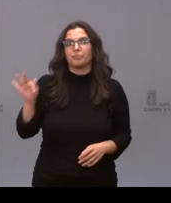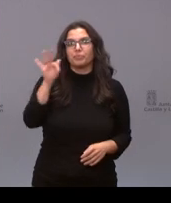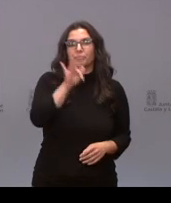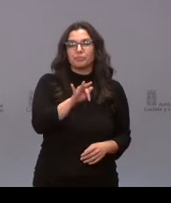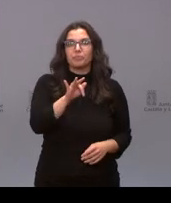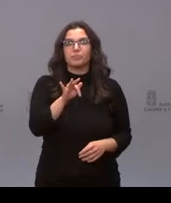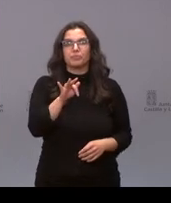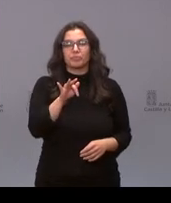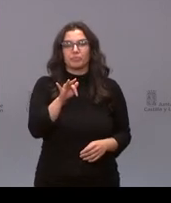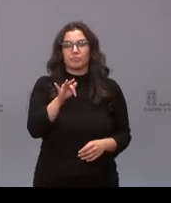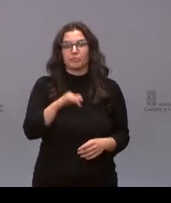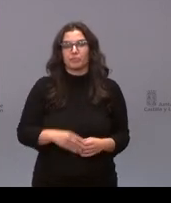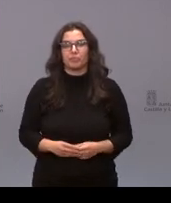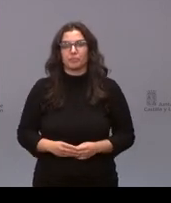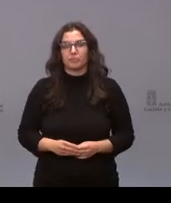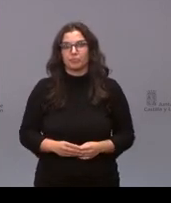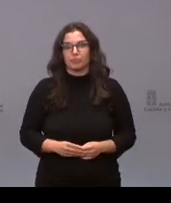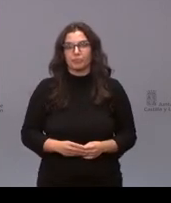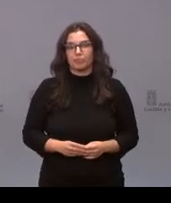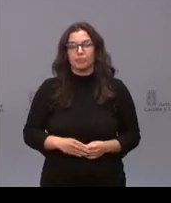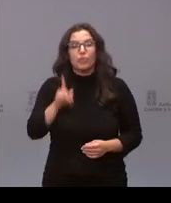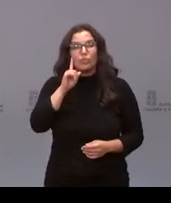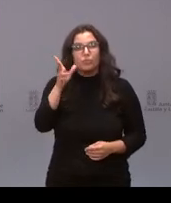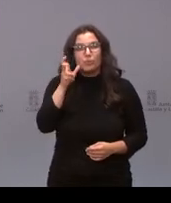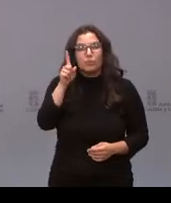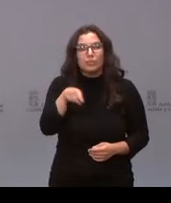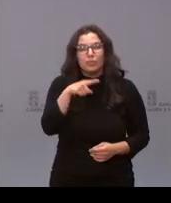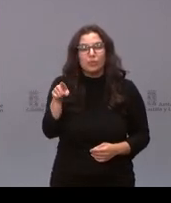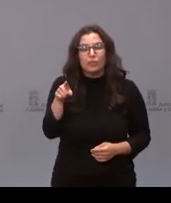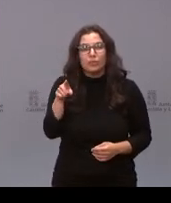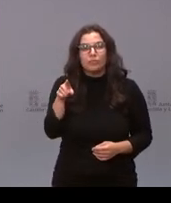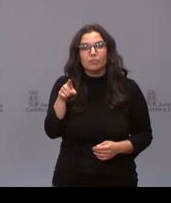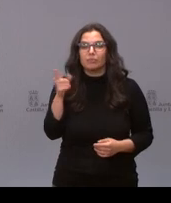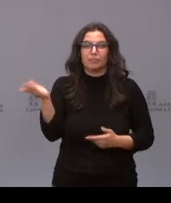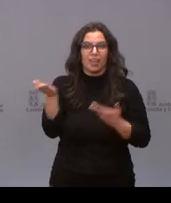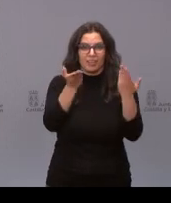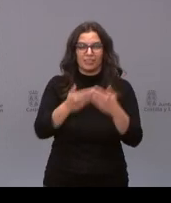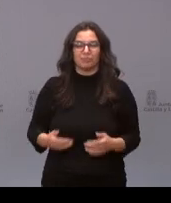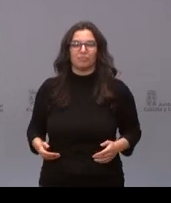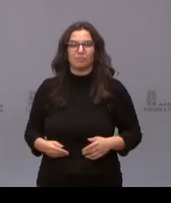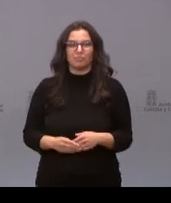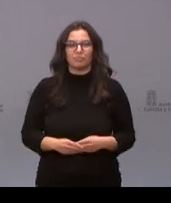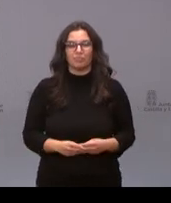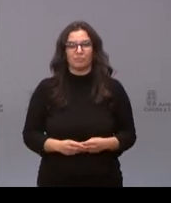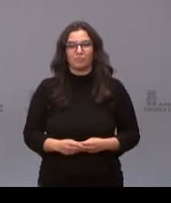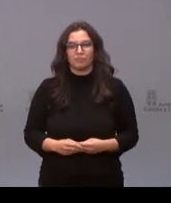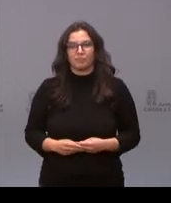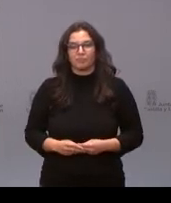javier hernández javier no sé si me has escuchado todo lo que he dicho pero adelante con tu pregunta ya